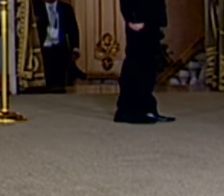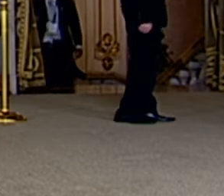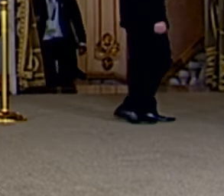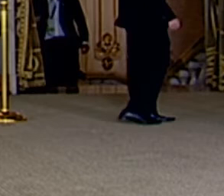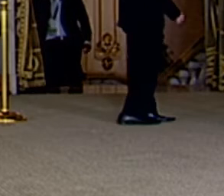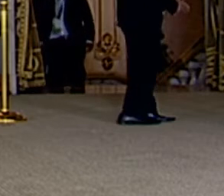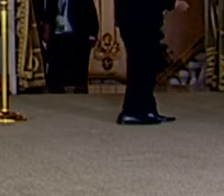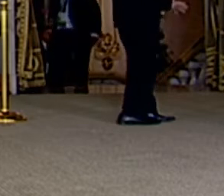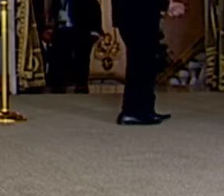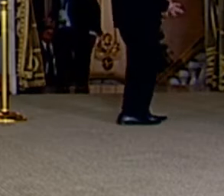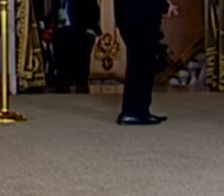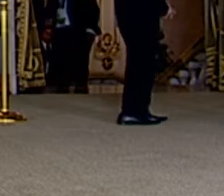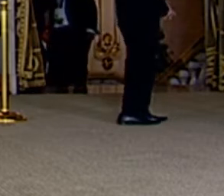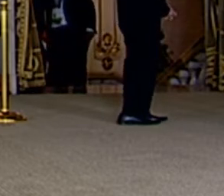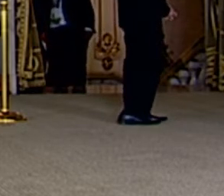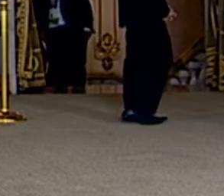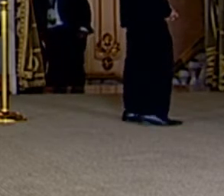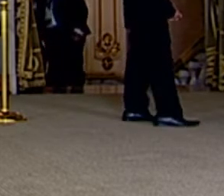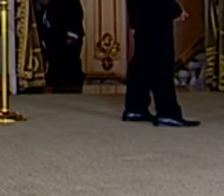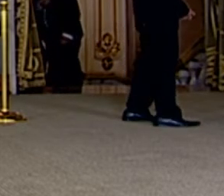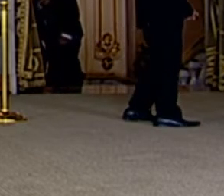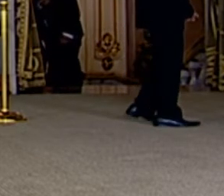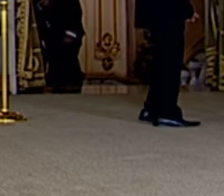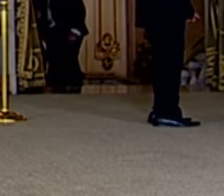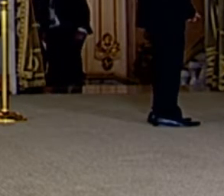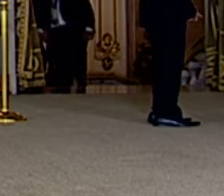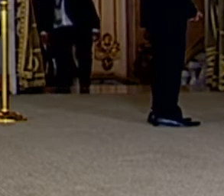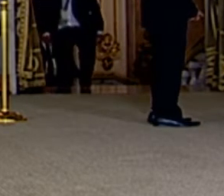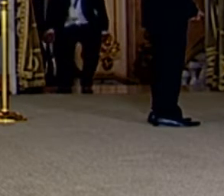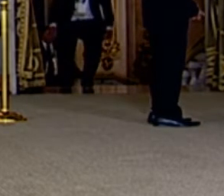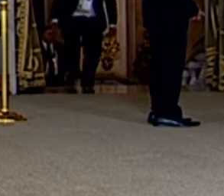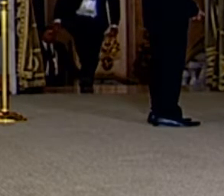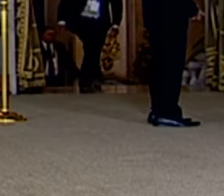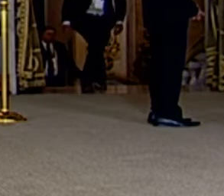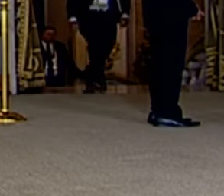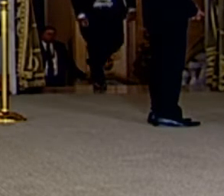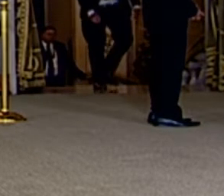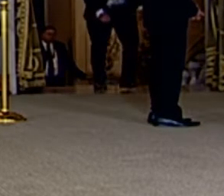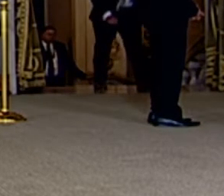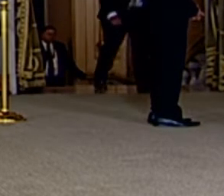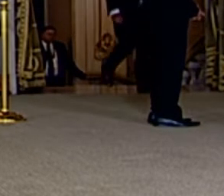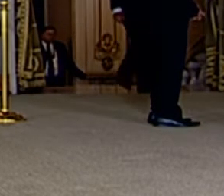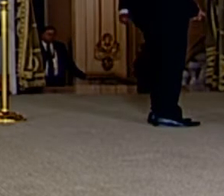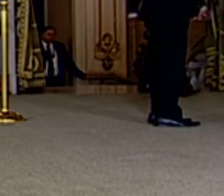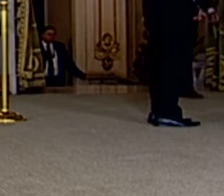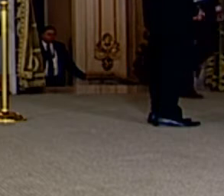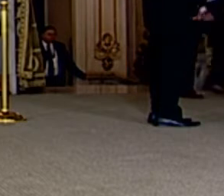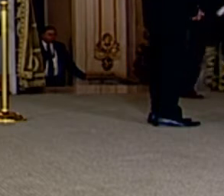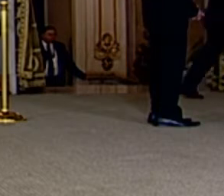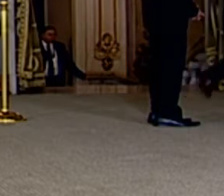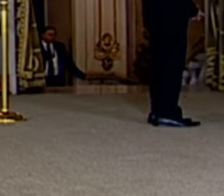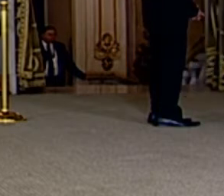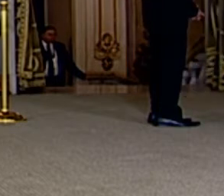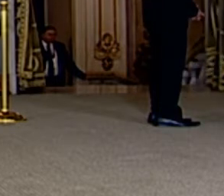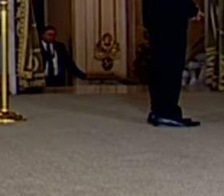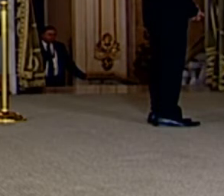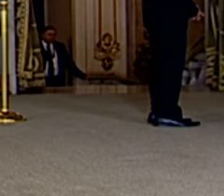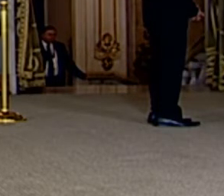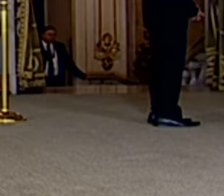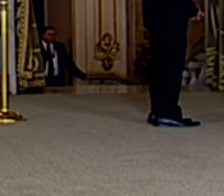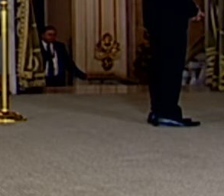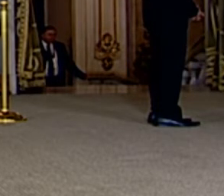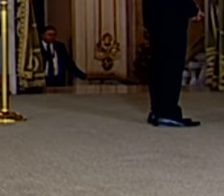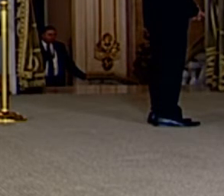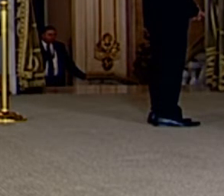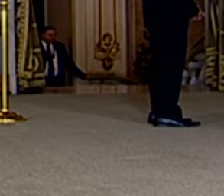respetos y también habrá encuentros bilaterales. Estos son los saloncitos anexos al foyer. En el Salón del Fumador de Caballeros, el presidente Alvarado va a